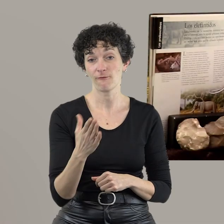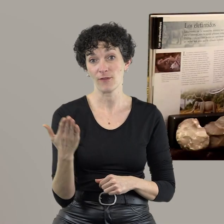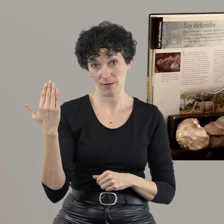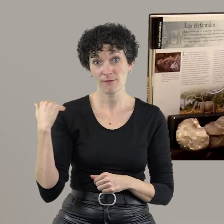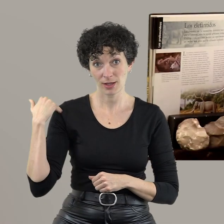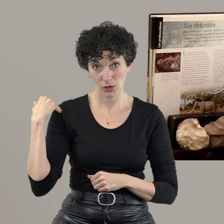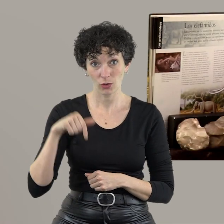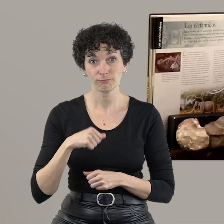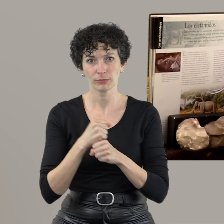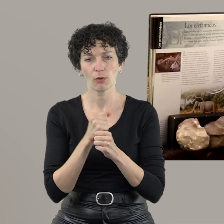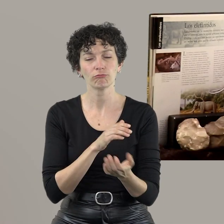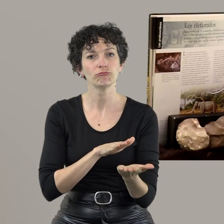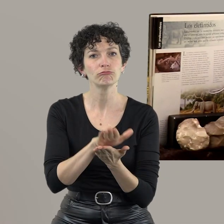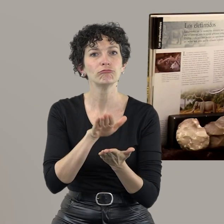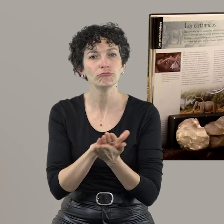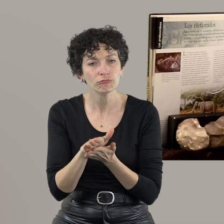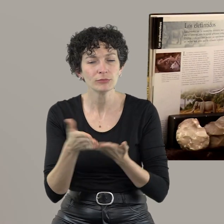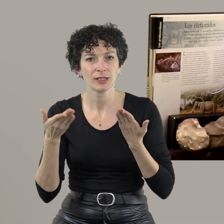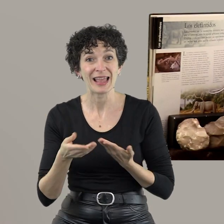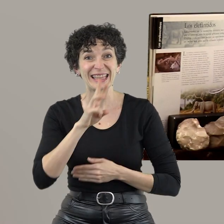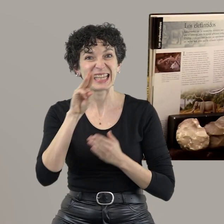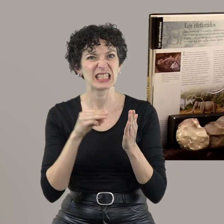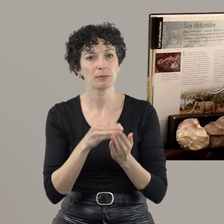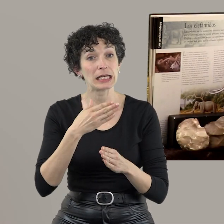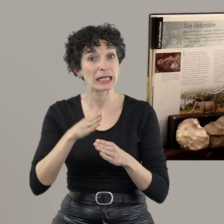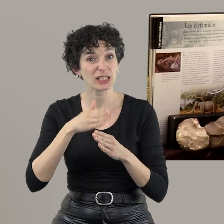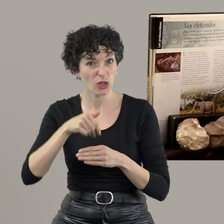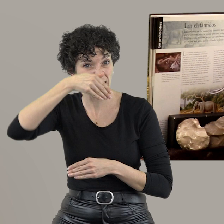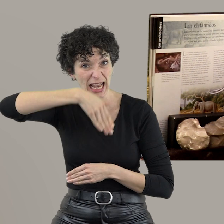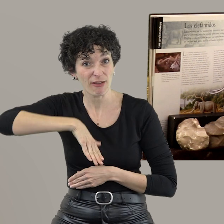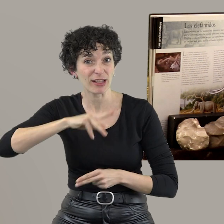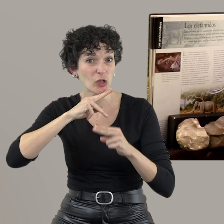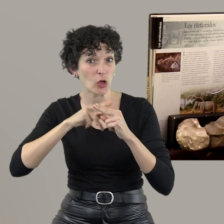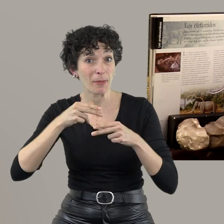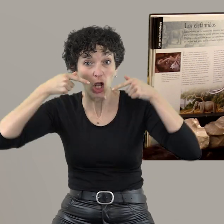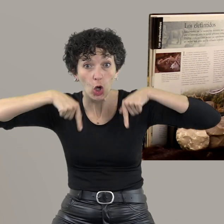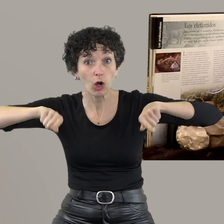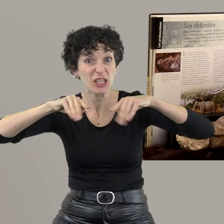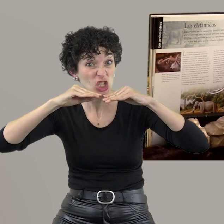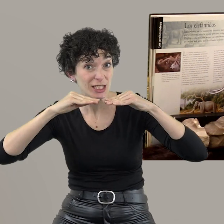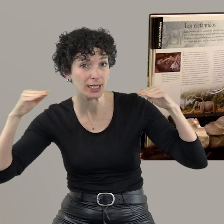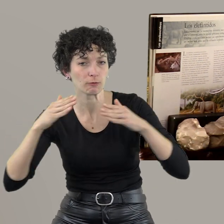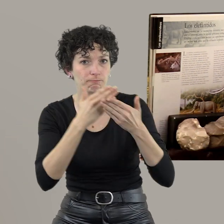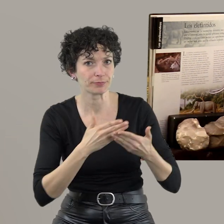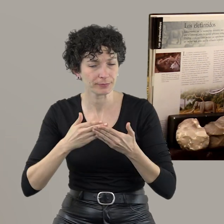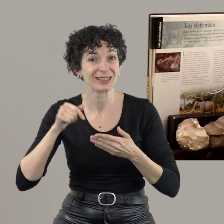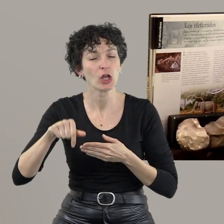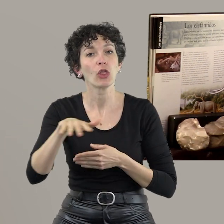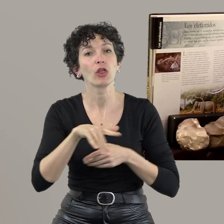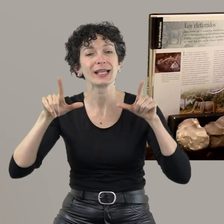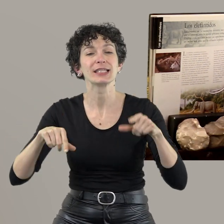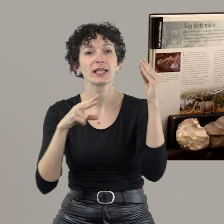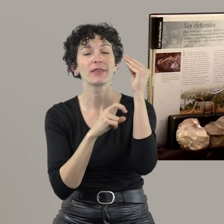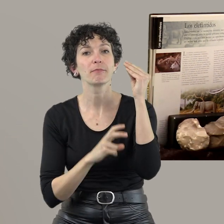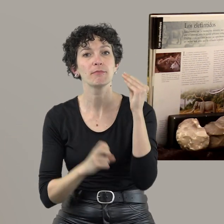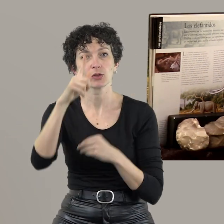El pasado mes de febrero se publicó un trabajo que revisaba más de 3.000 restos del llamado elefante de colmillos rectos, procedentes del yacimiento alemán de